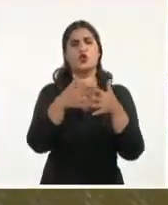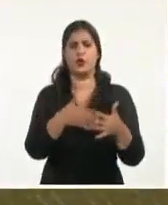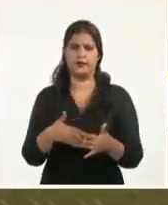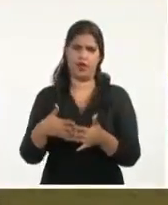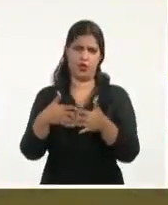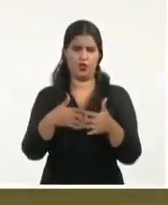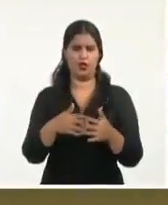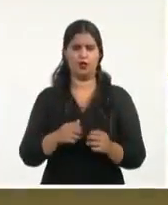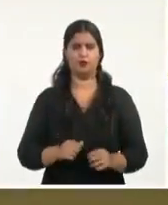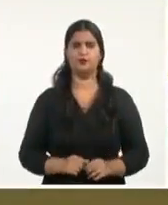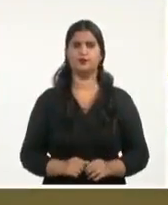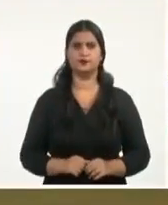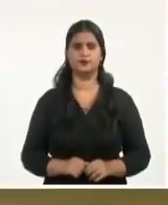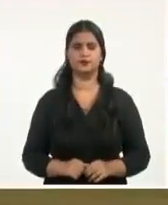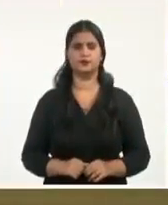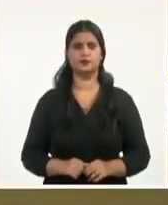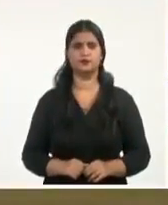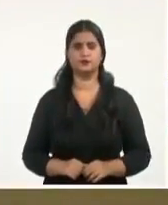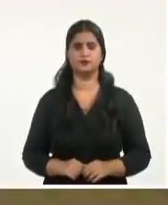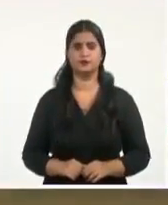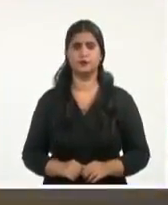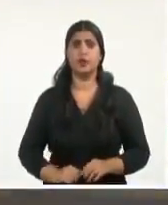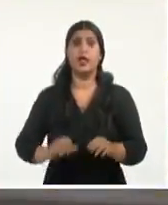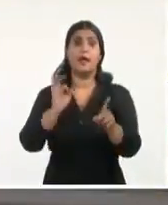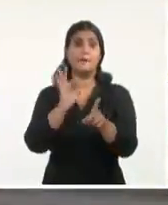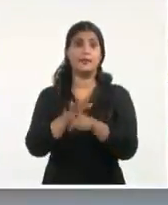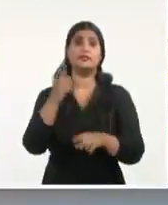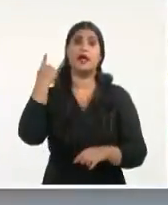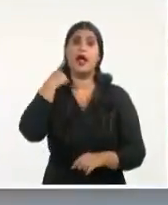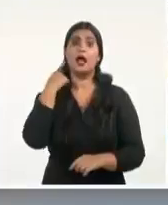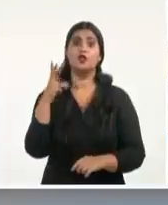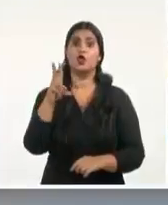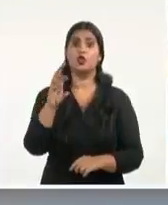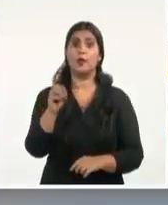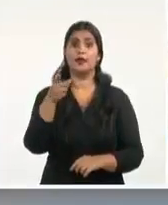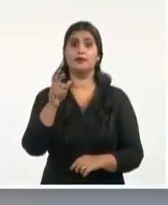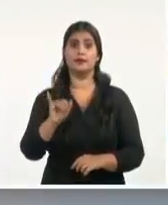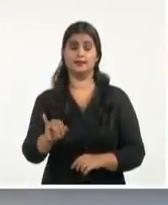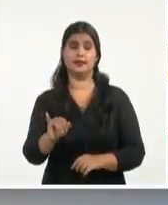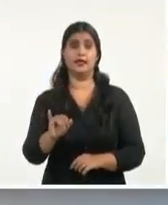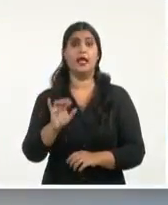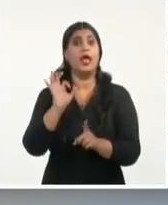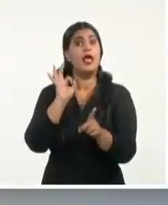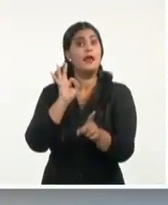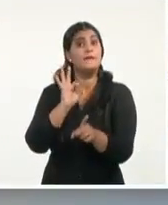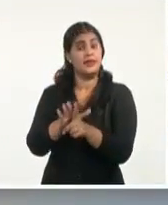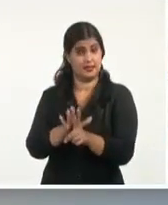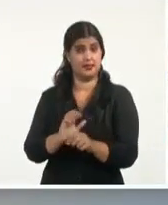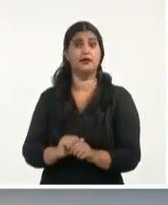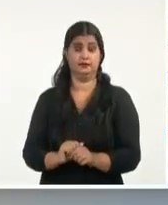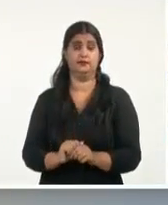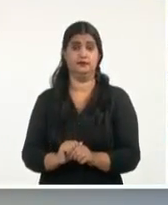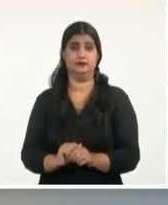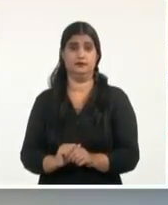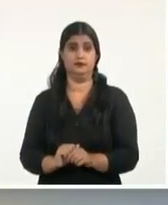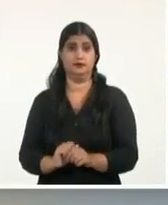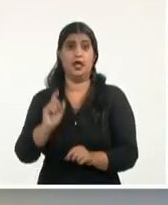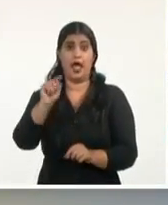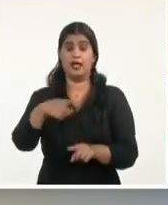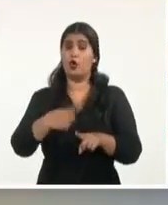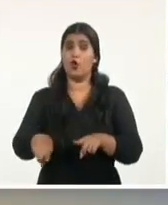Bueno, ya desde el año 2016, cuando surge la nueva doctrina militar de las fuerzas militares colombianas, la